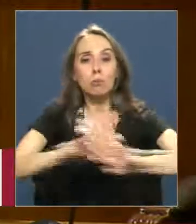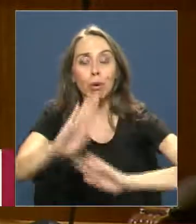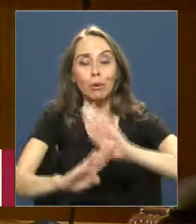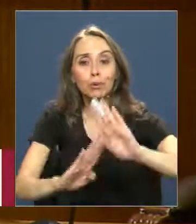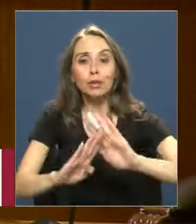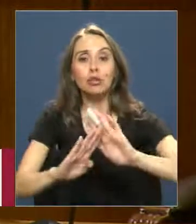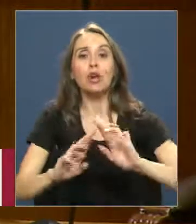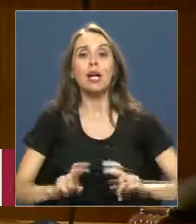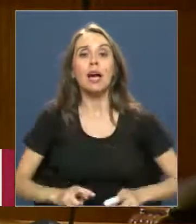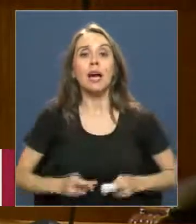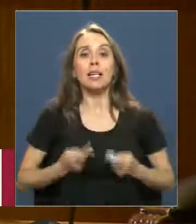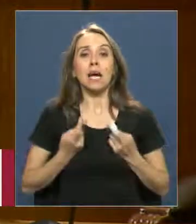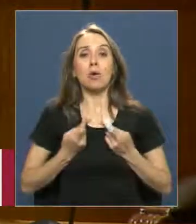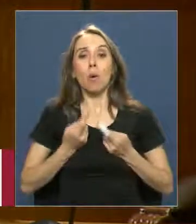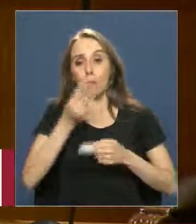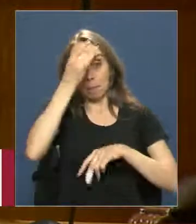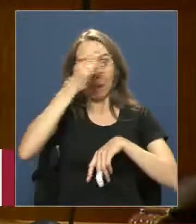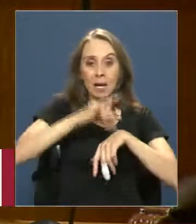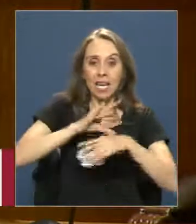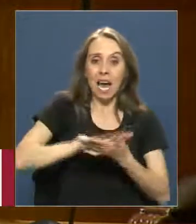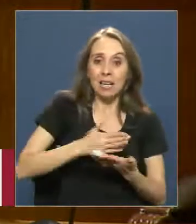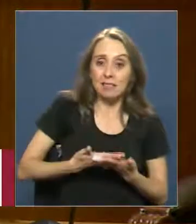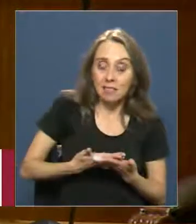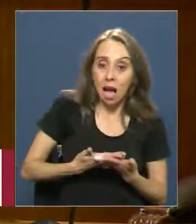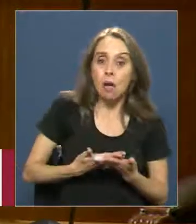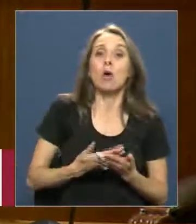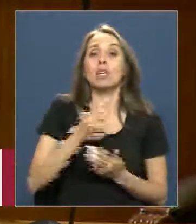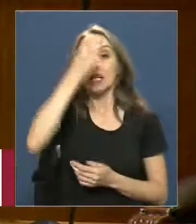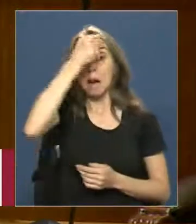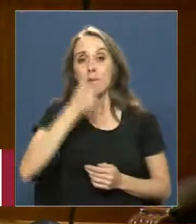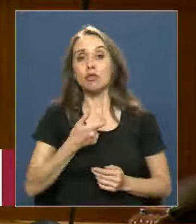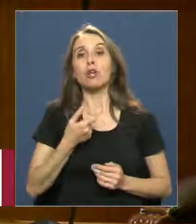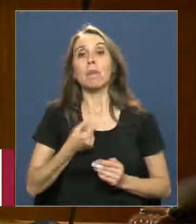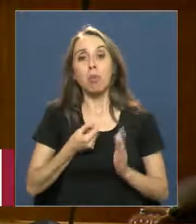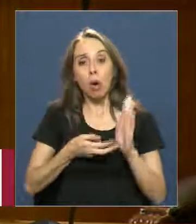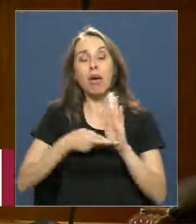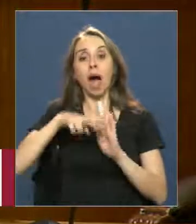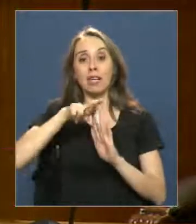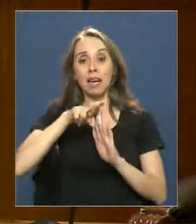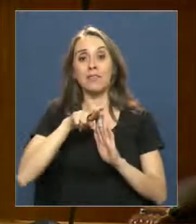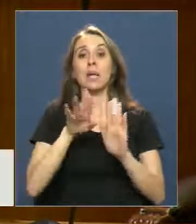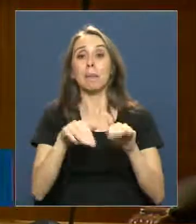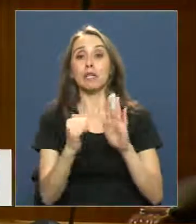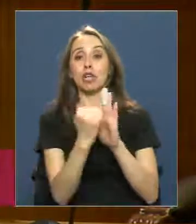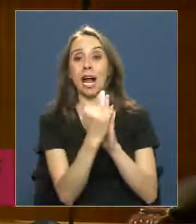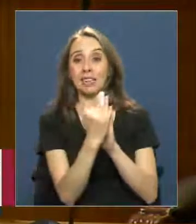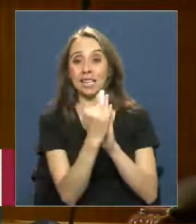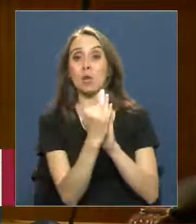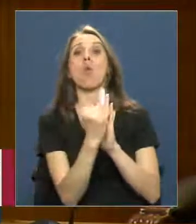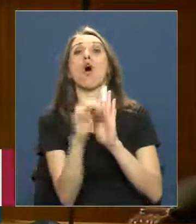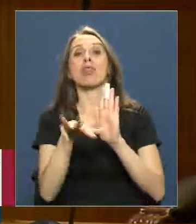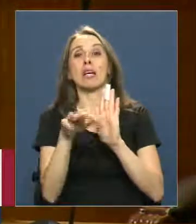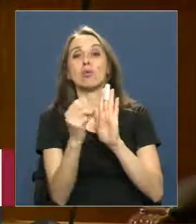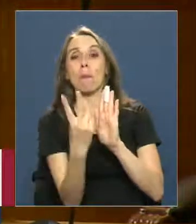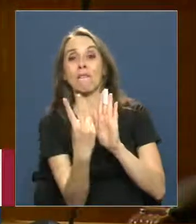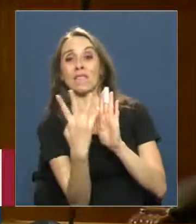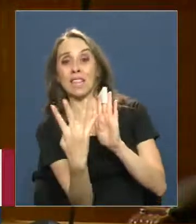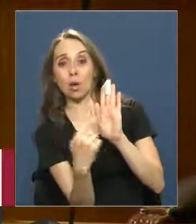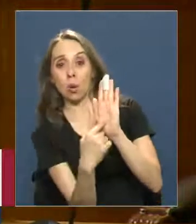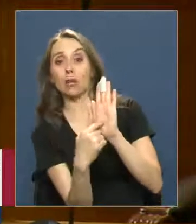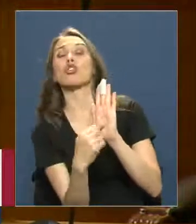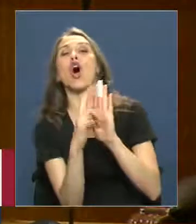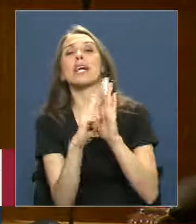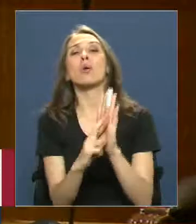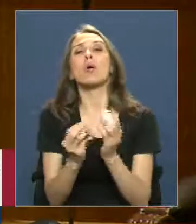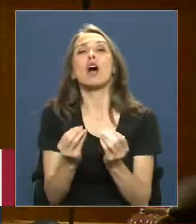y recuperación de la salud y de rehabilitación del individuo. El mismo artículo, en su numeral 24, al regular el